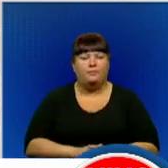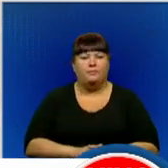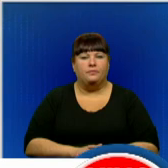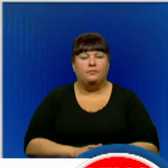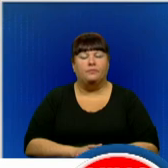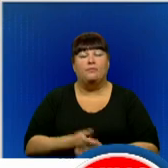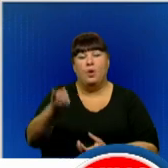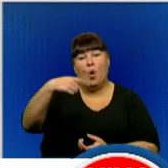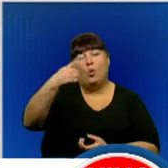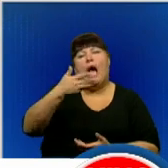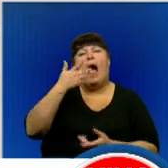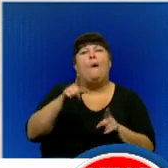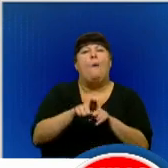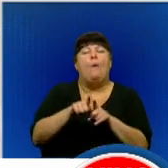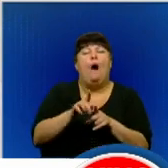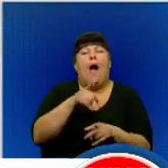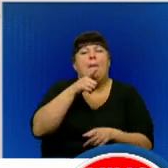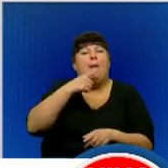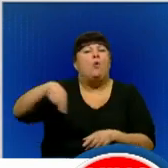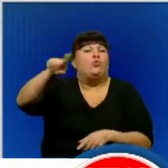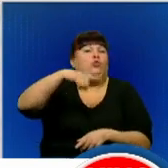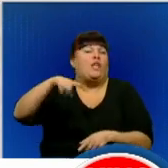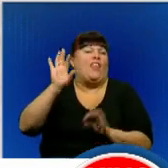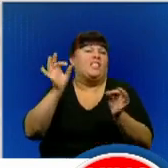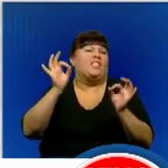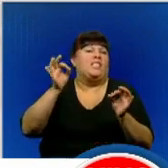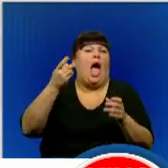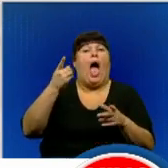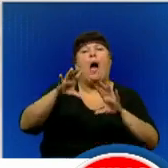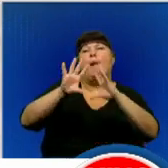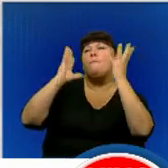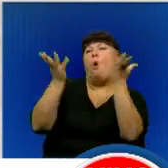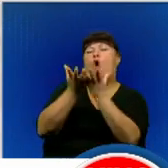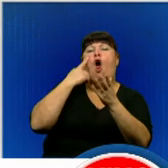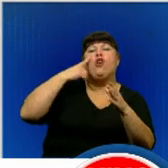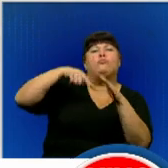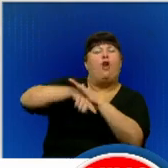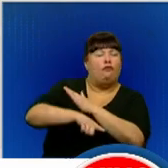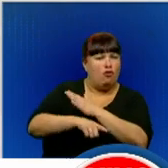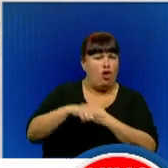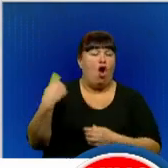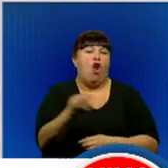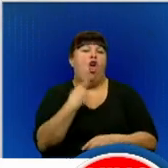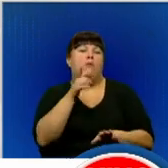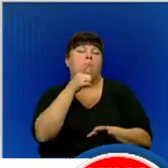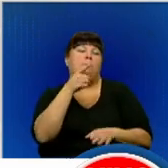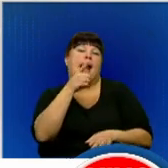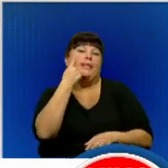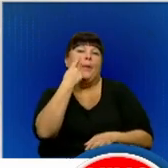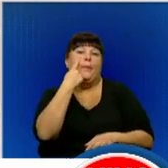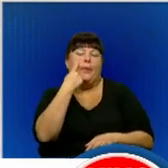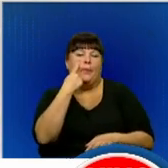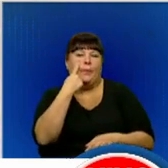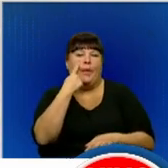ustedes hablan como si usted escribiera la lectura de lo que pasa en el mundo y nosotros que hubiésemos viviendo